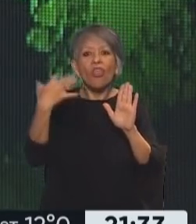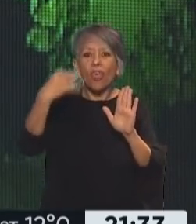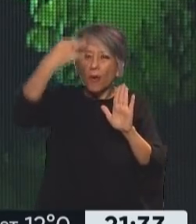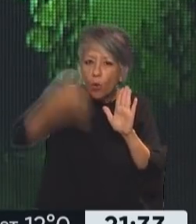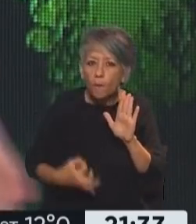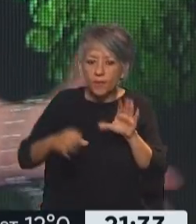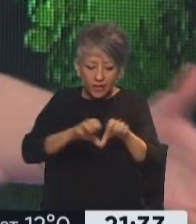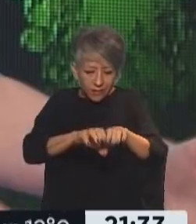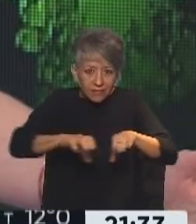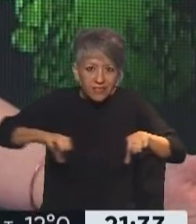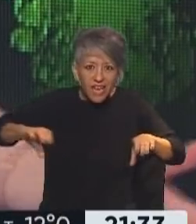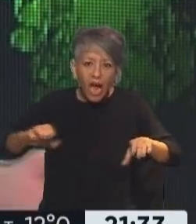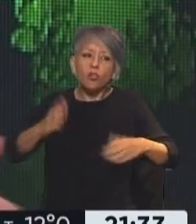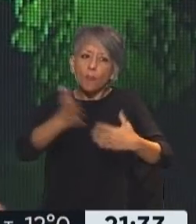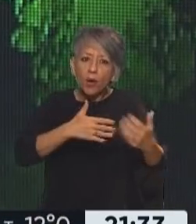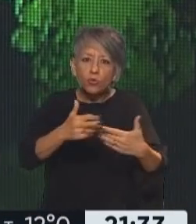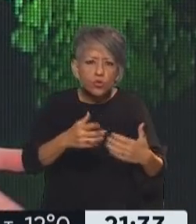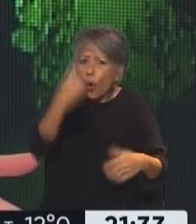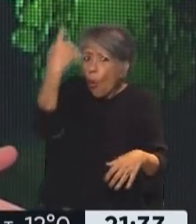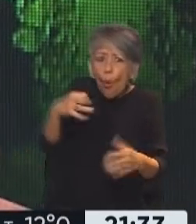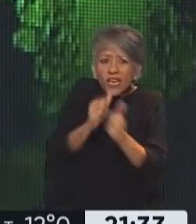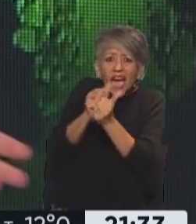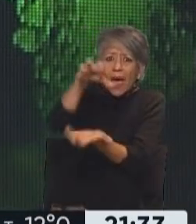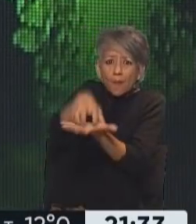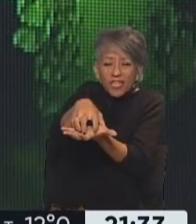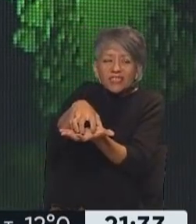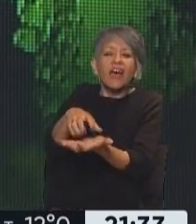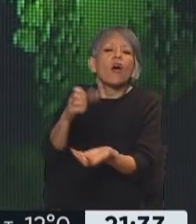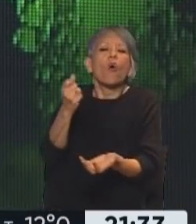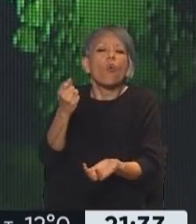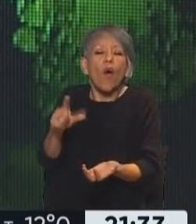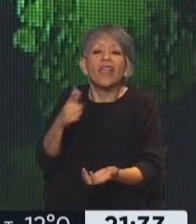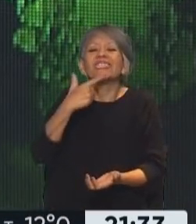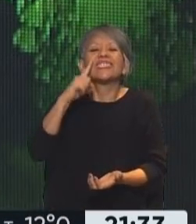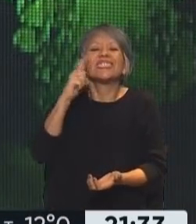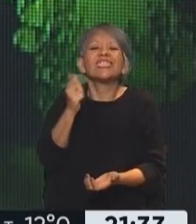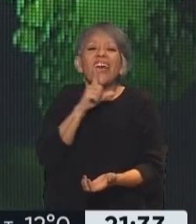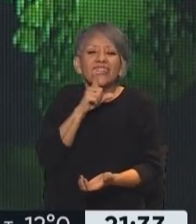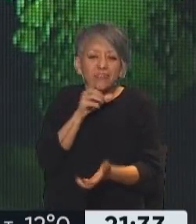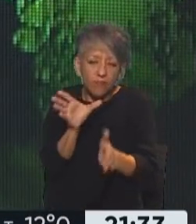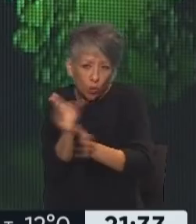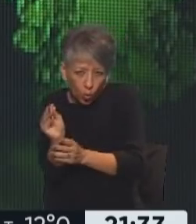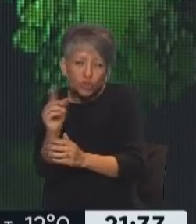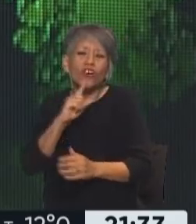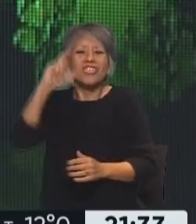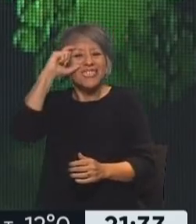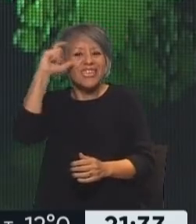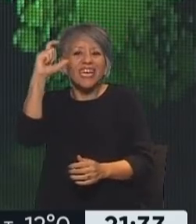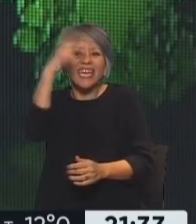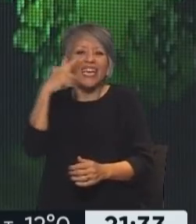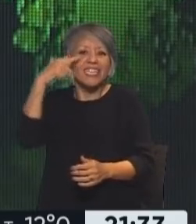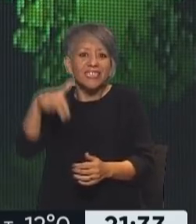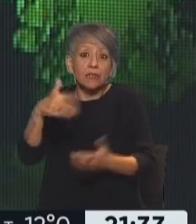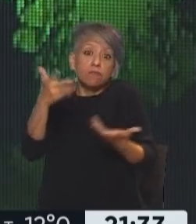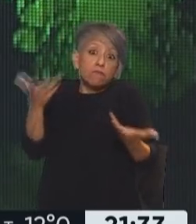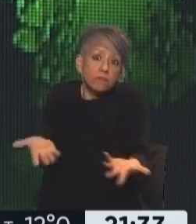caños solamente los podía proveer Techint, bueno, en este caso SIAT, que es la empresa subsidiaria de Techint, y que por eso solamente se